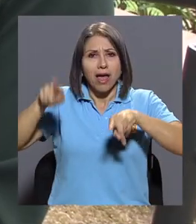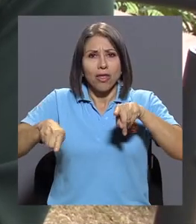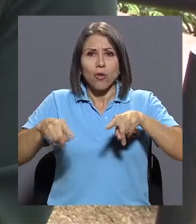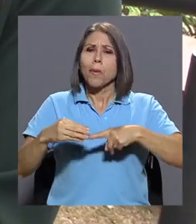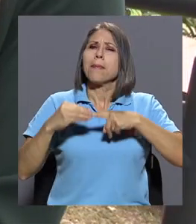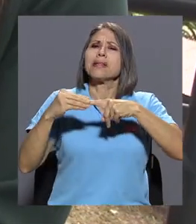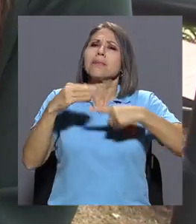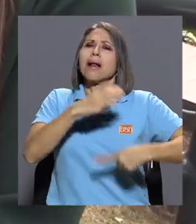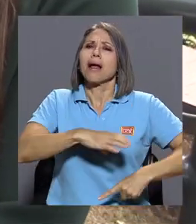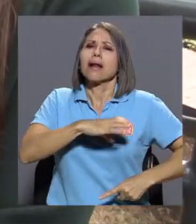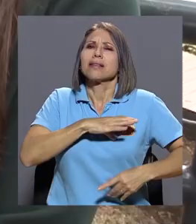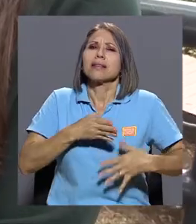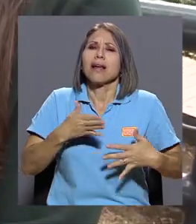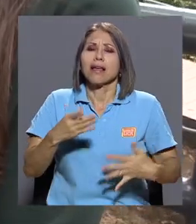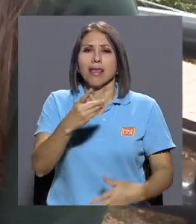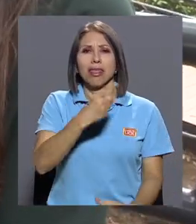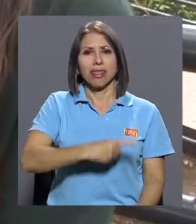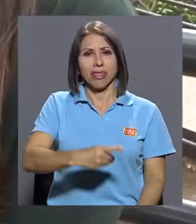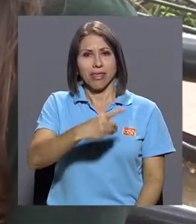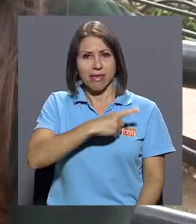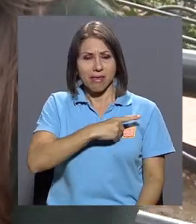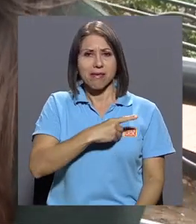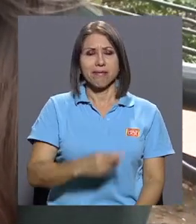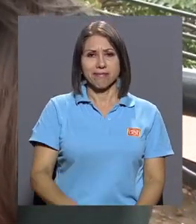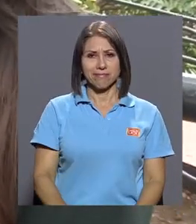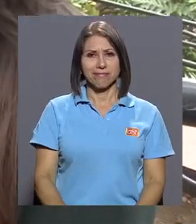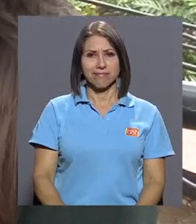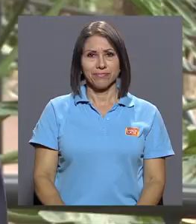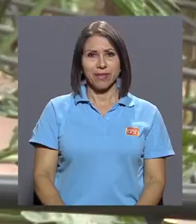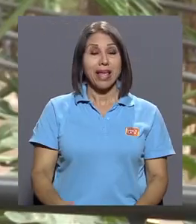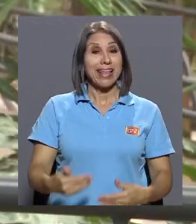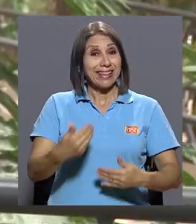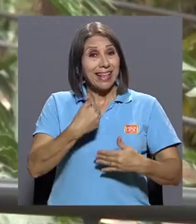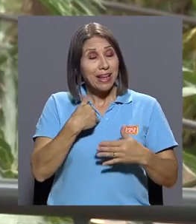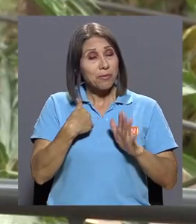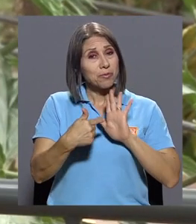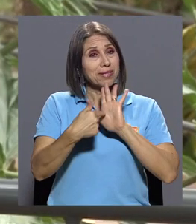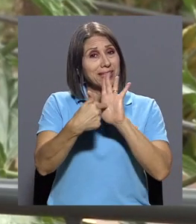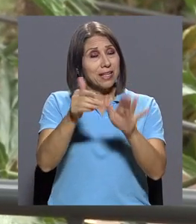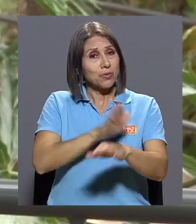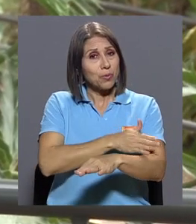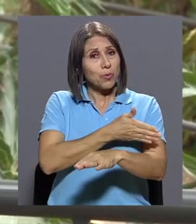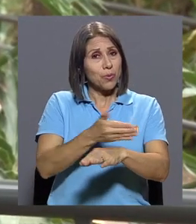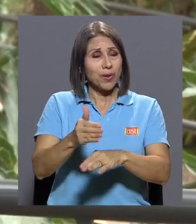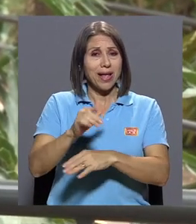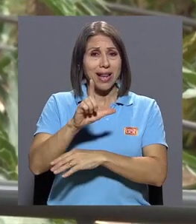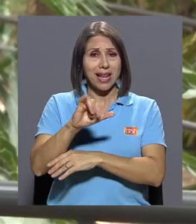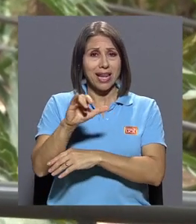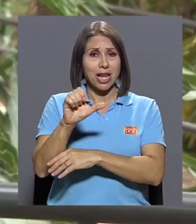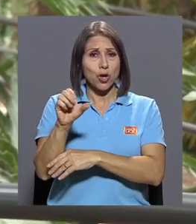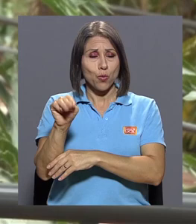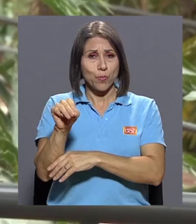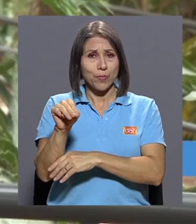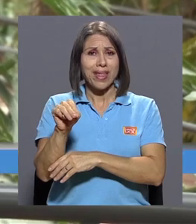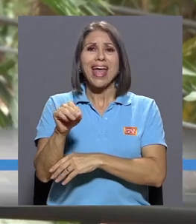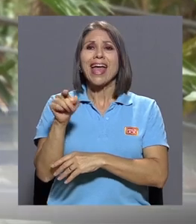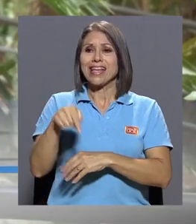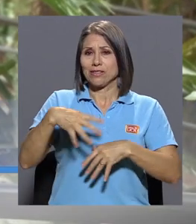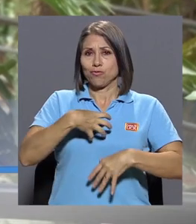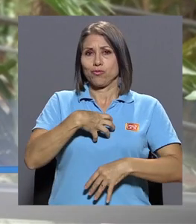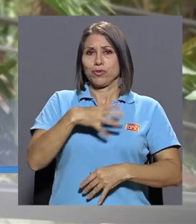estas jóvenes es la disciplina. El repertorio que maneja Lilium es tico